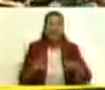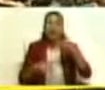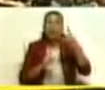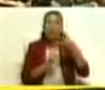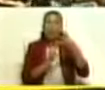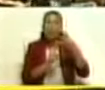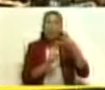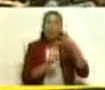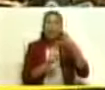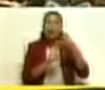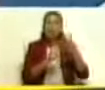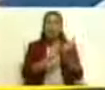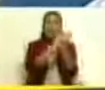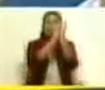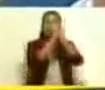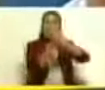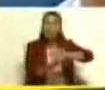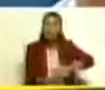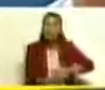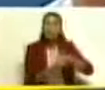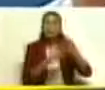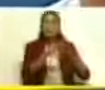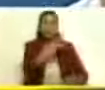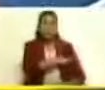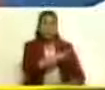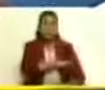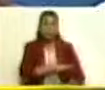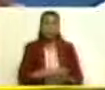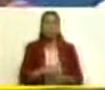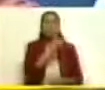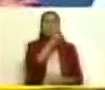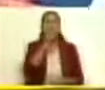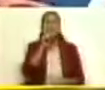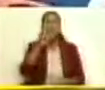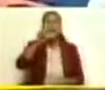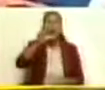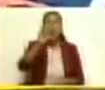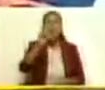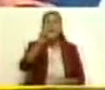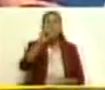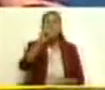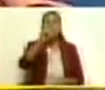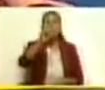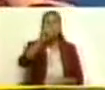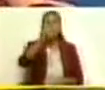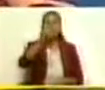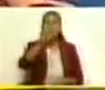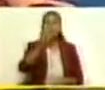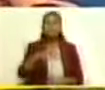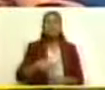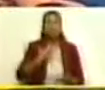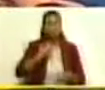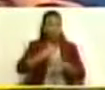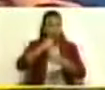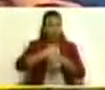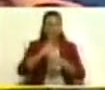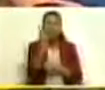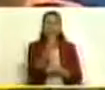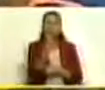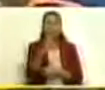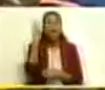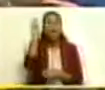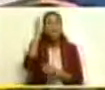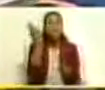cuarta T social. Mi nombre es Lolibet Garrido. Trabajo en dos